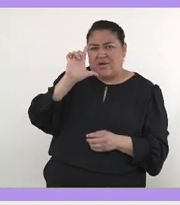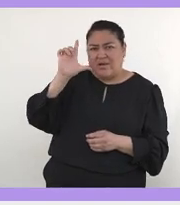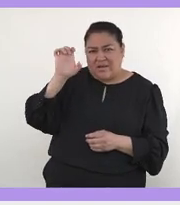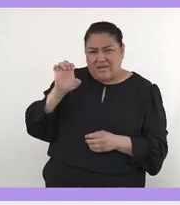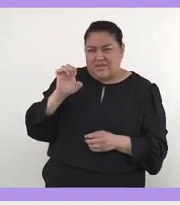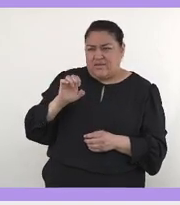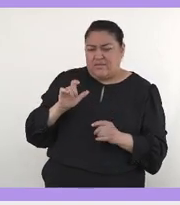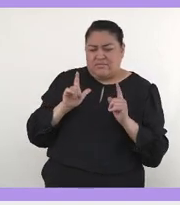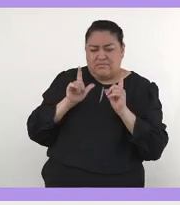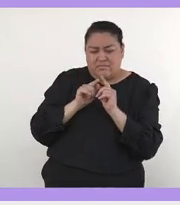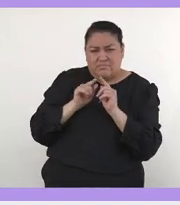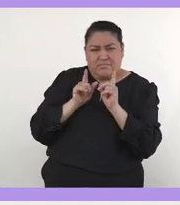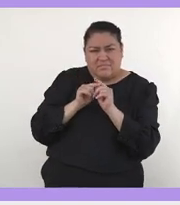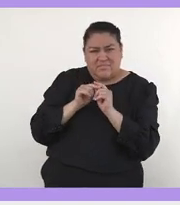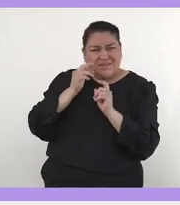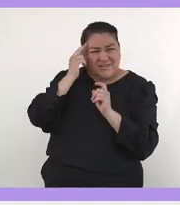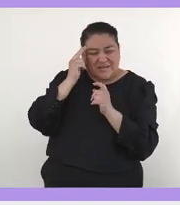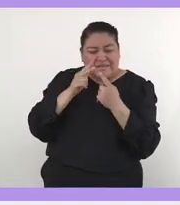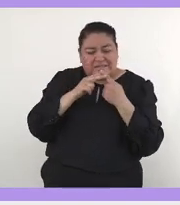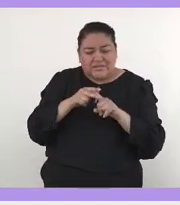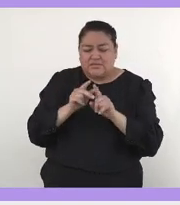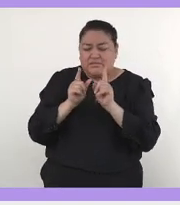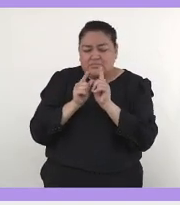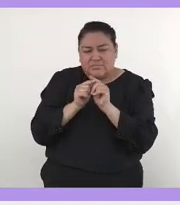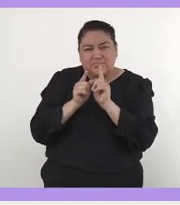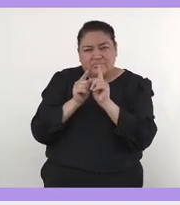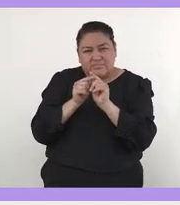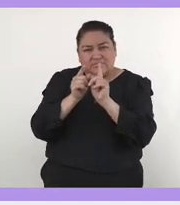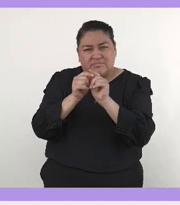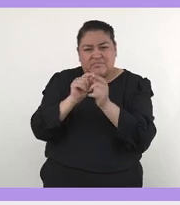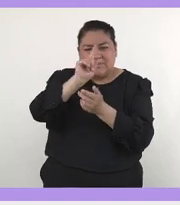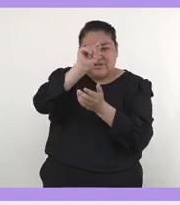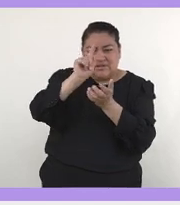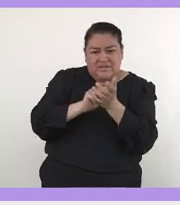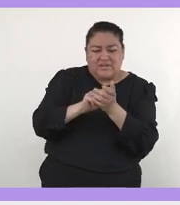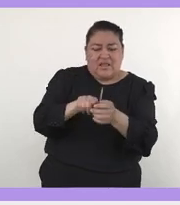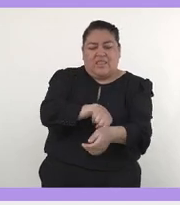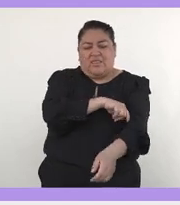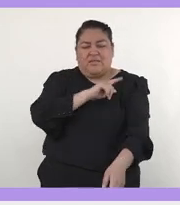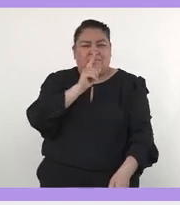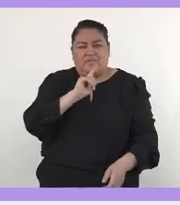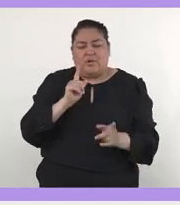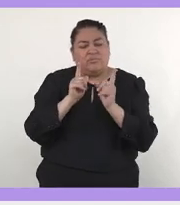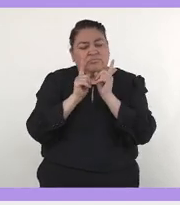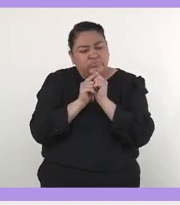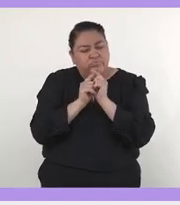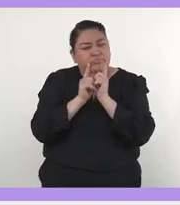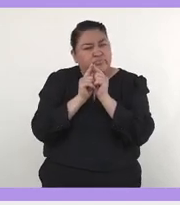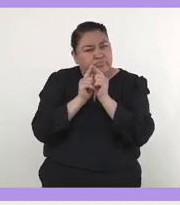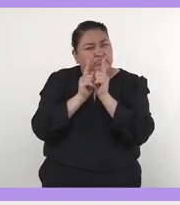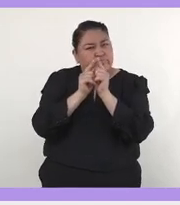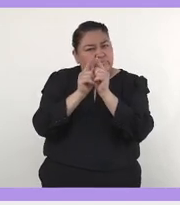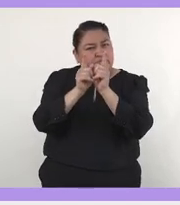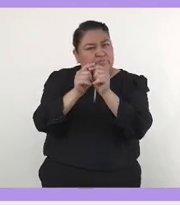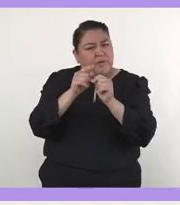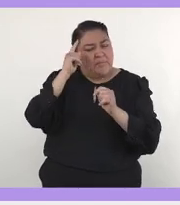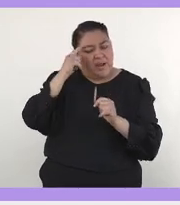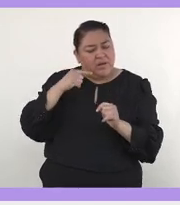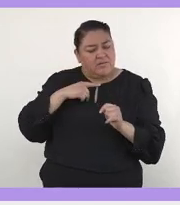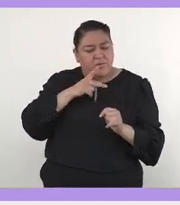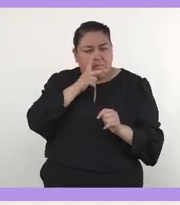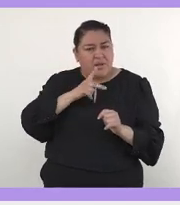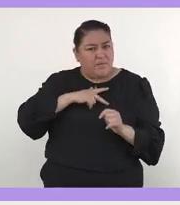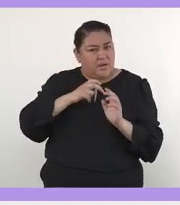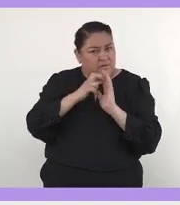con mensajes cortitos contextos cortitos antes yo les decía que con los tweets pero los tweets son un poco largos Pero bueno el tuit digamos que es un poco lo más corto cuando